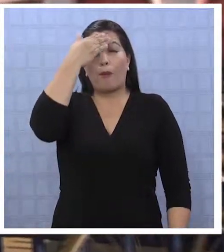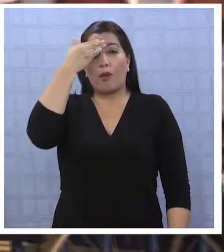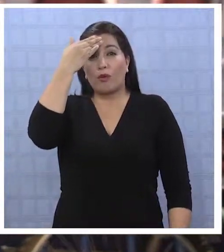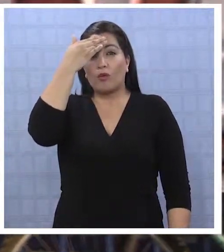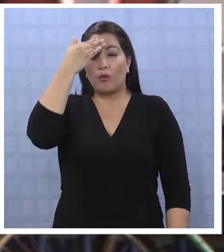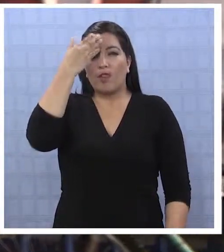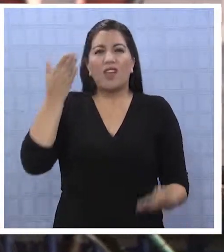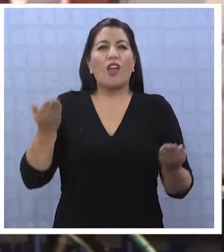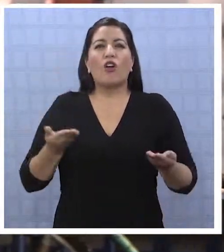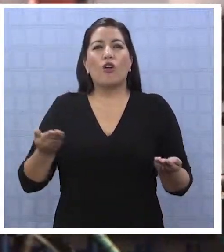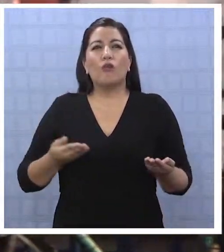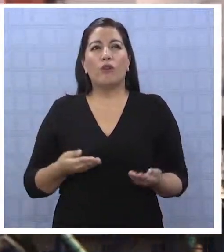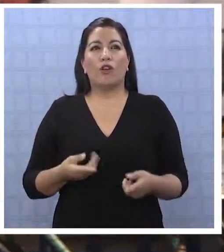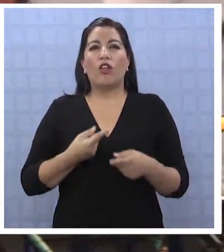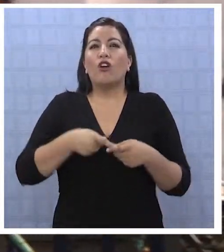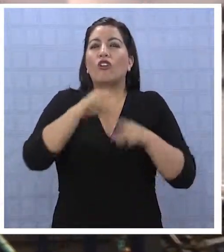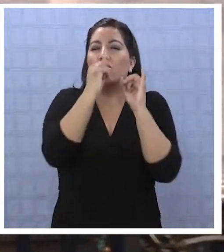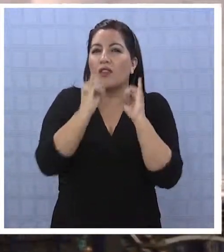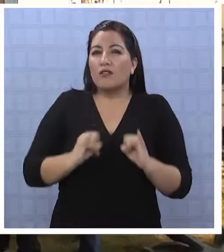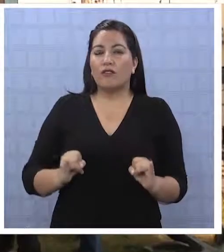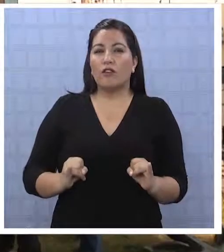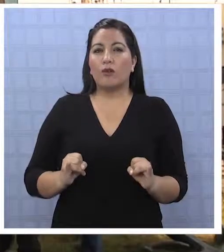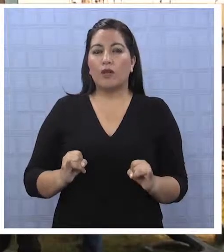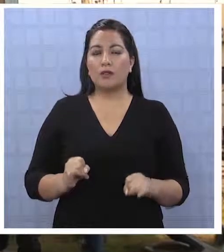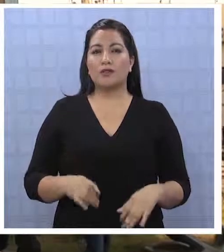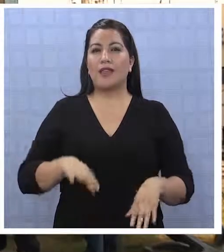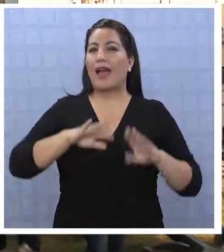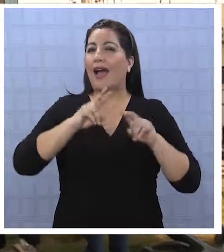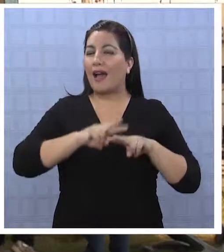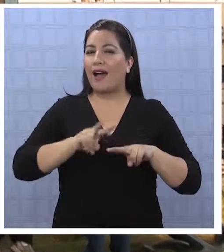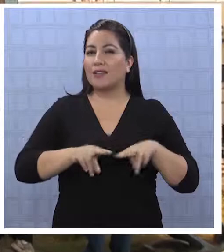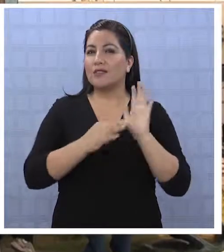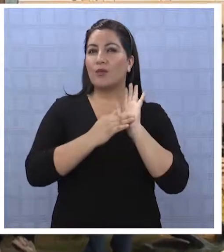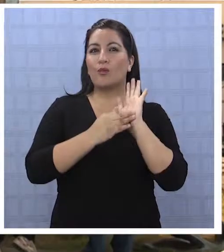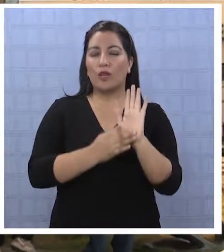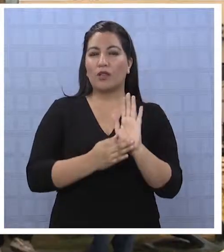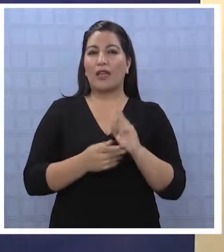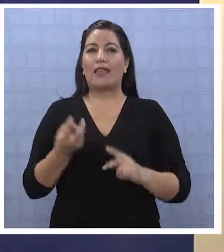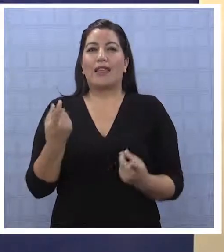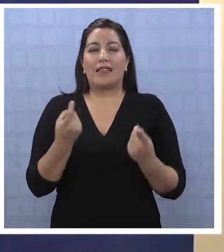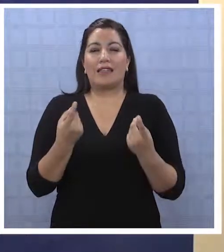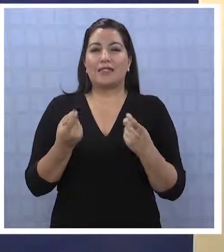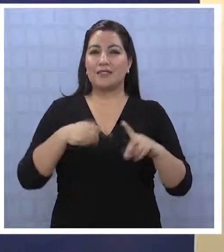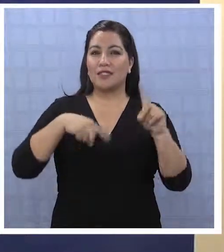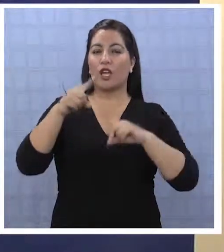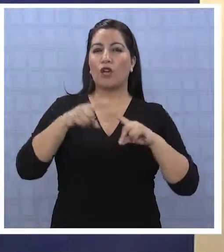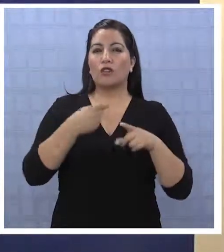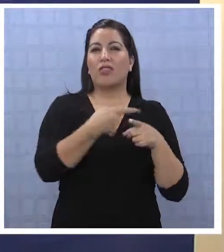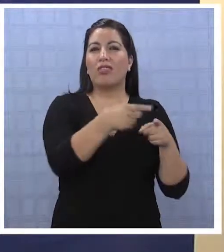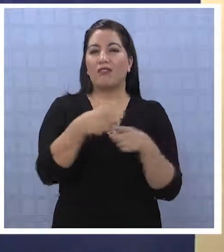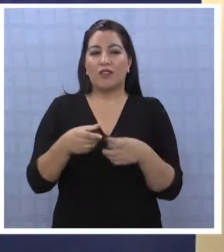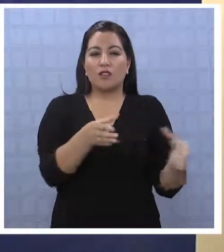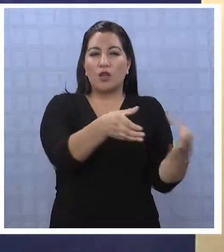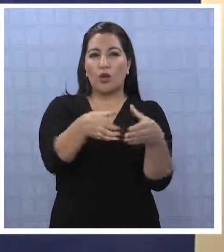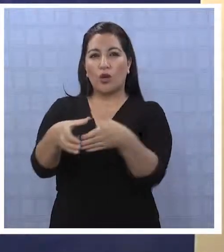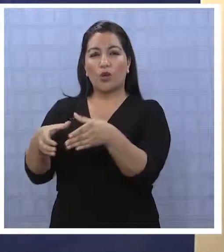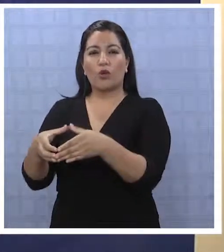como de alguna u otra manera se hacen requerimientos de diferentes grupos